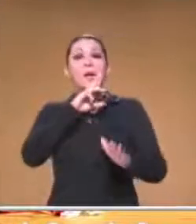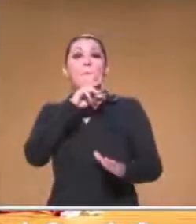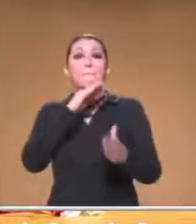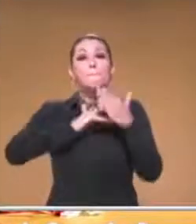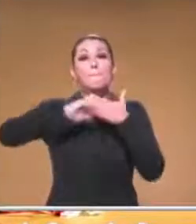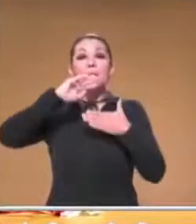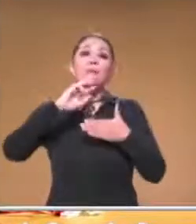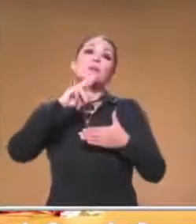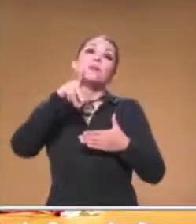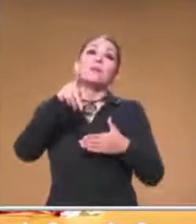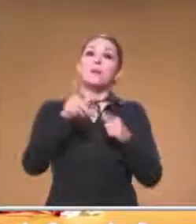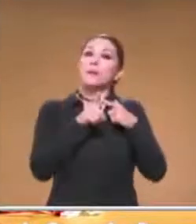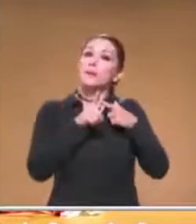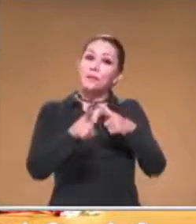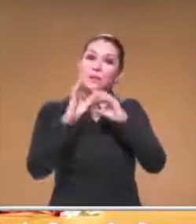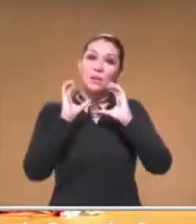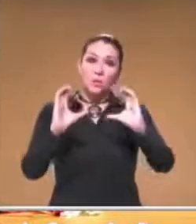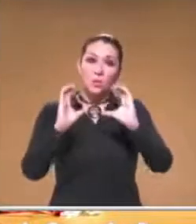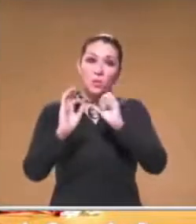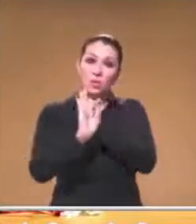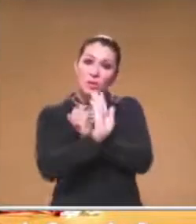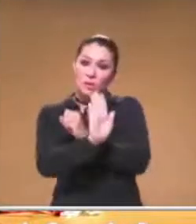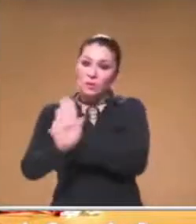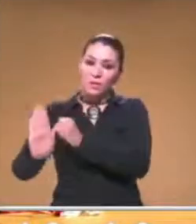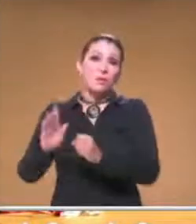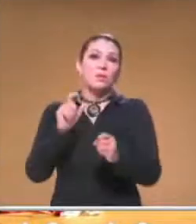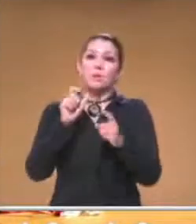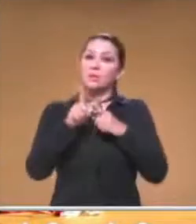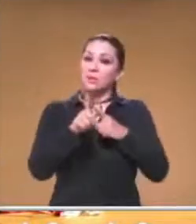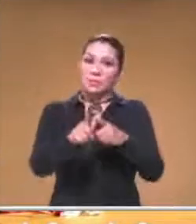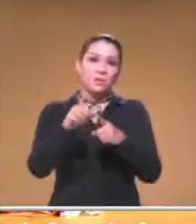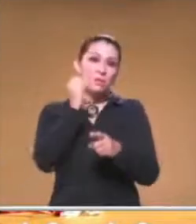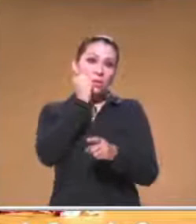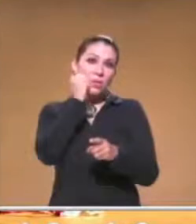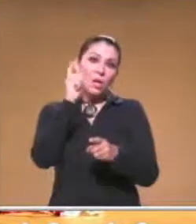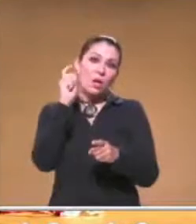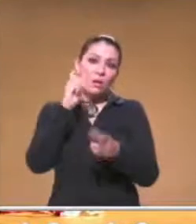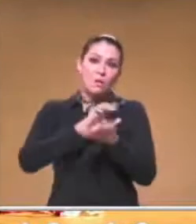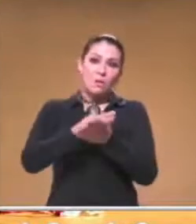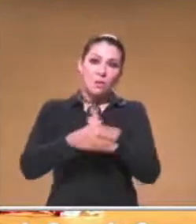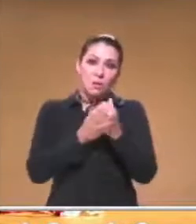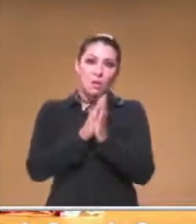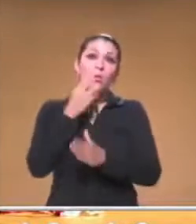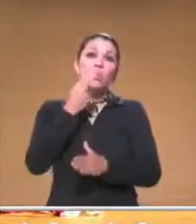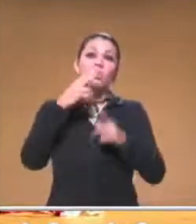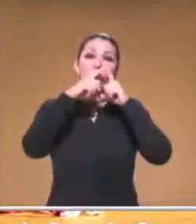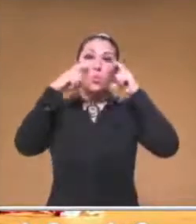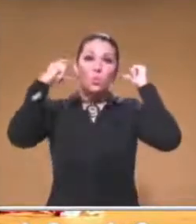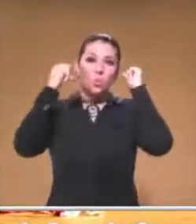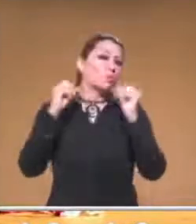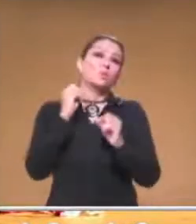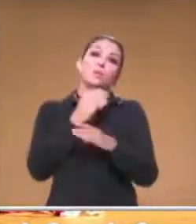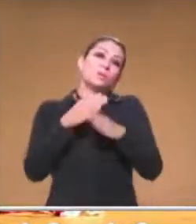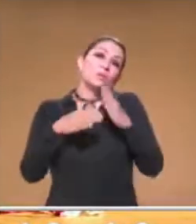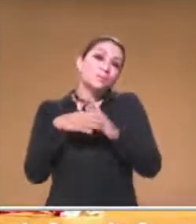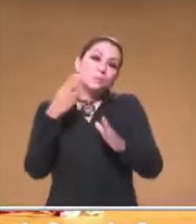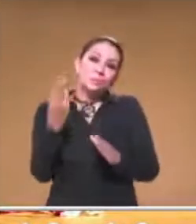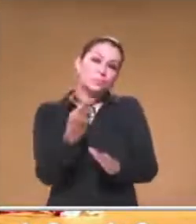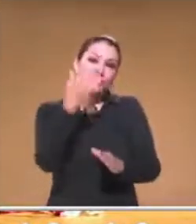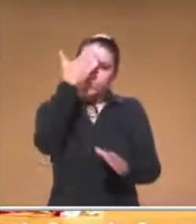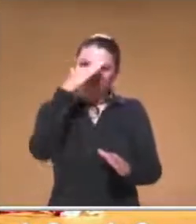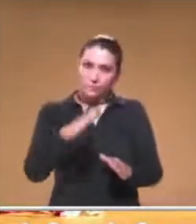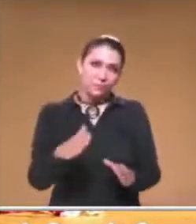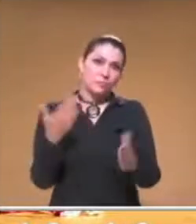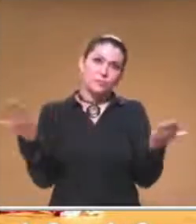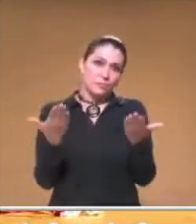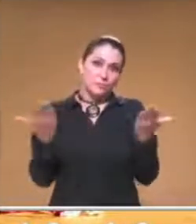seguimos con las medidas preventivas. No olviden lavarse las manos, el uso de cubrebocas y lo que ya ustedes han estado